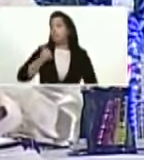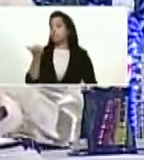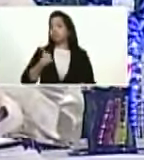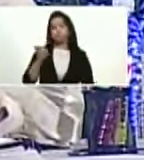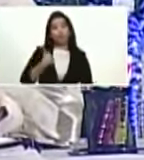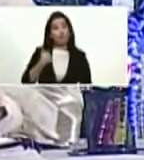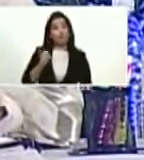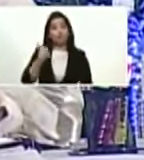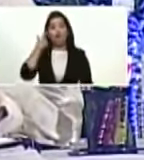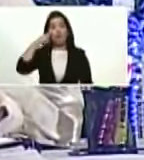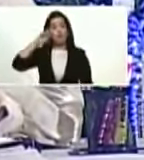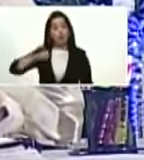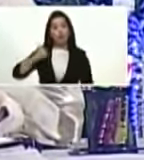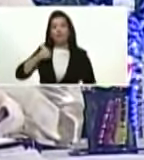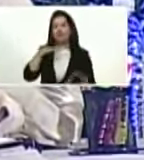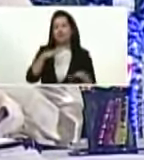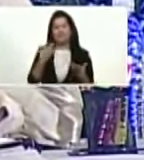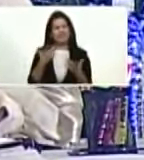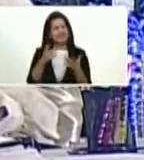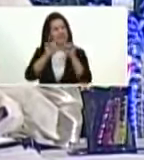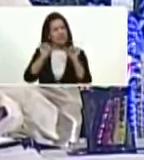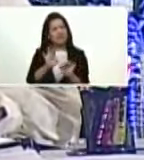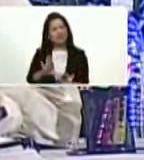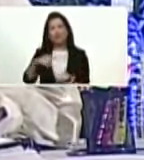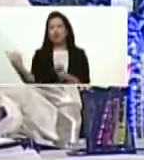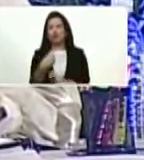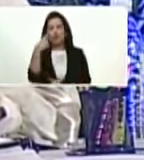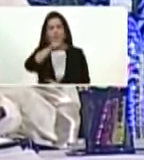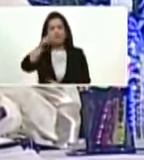en todos los niveles de la economía del país?